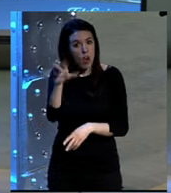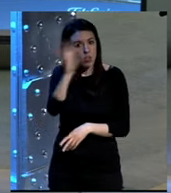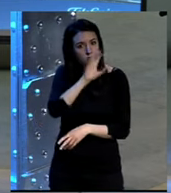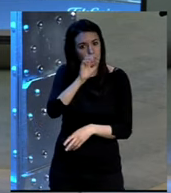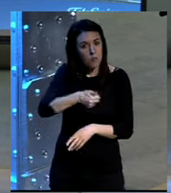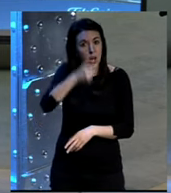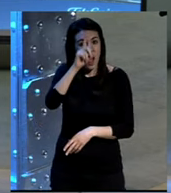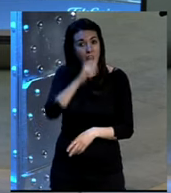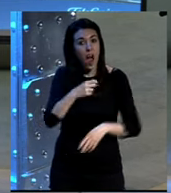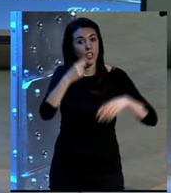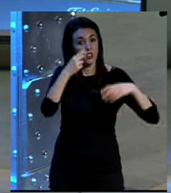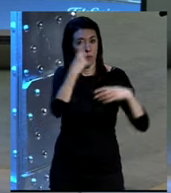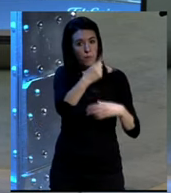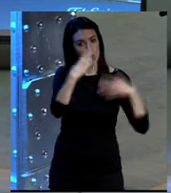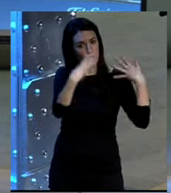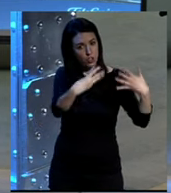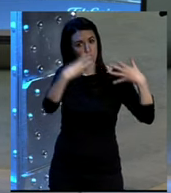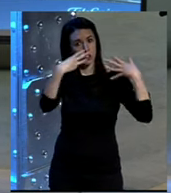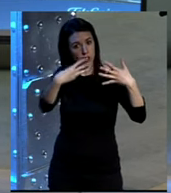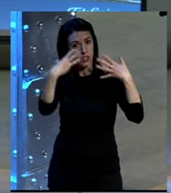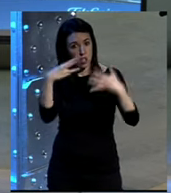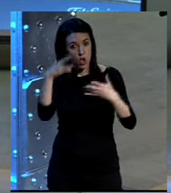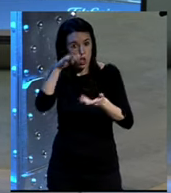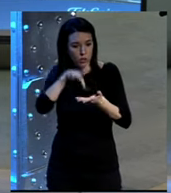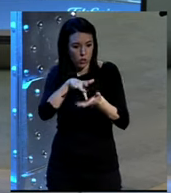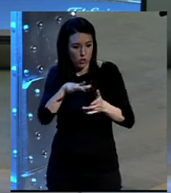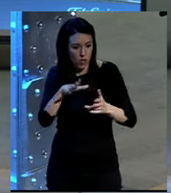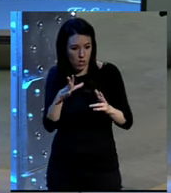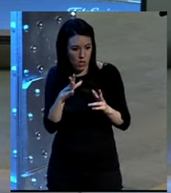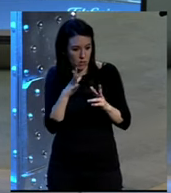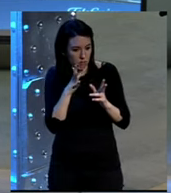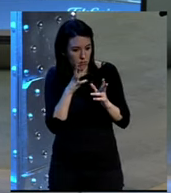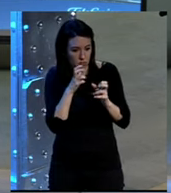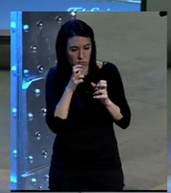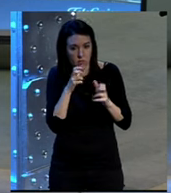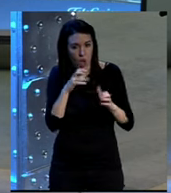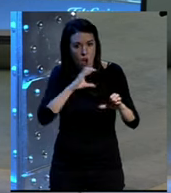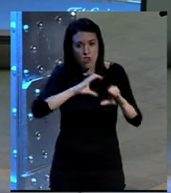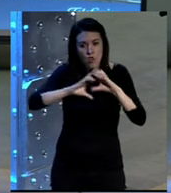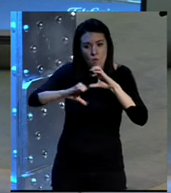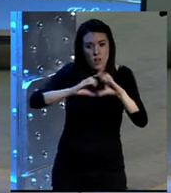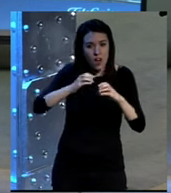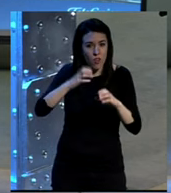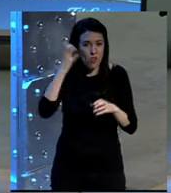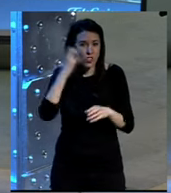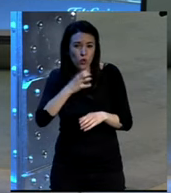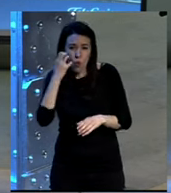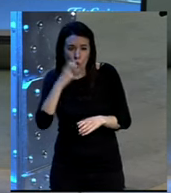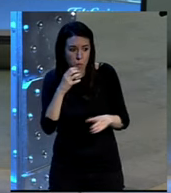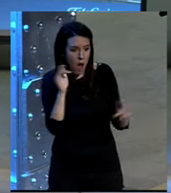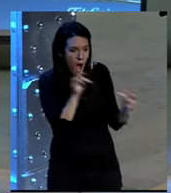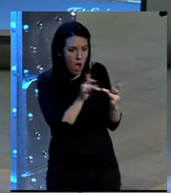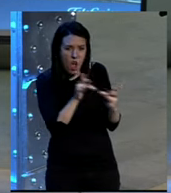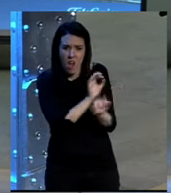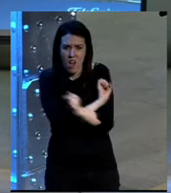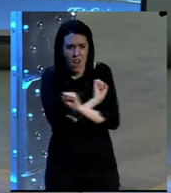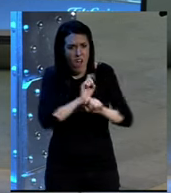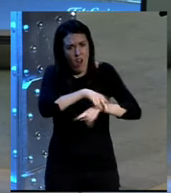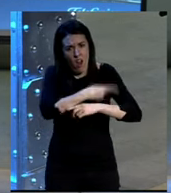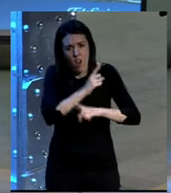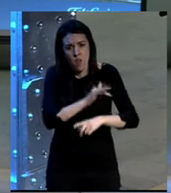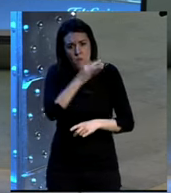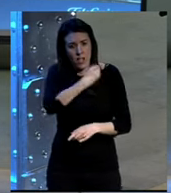En 1888, ante el desastre de no tener comunicaciones con Cuba y que las comunicaciones de